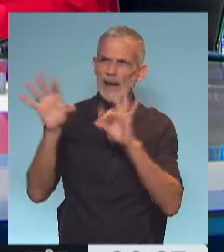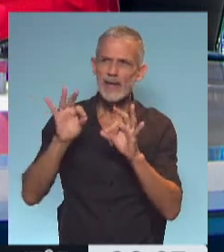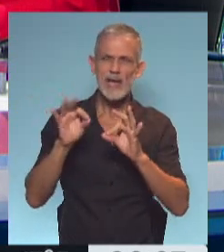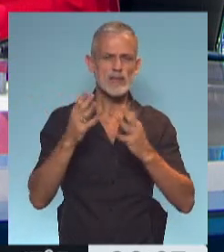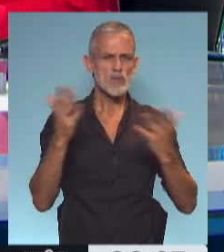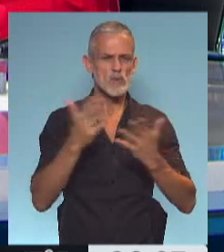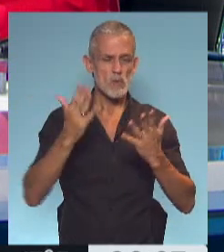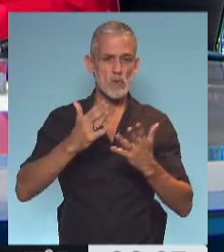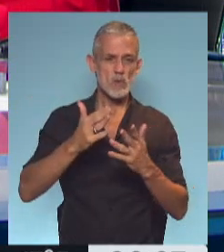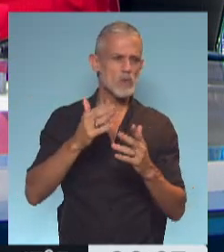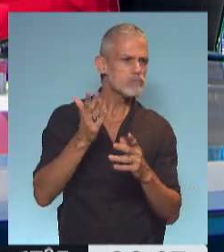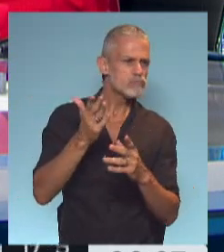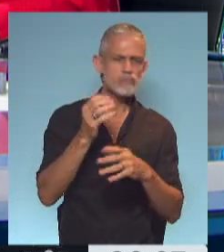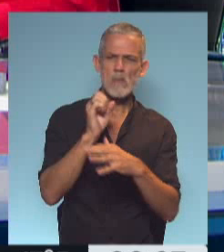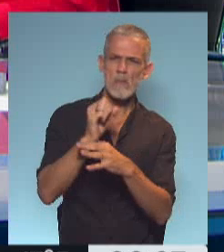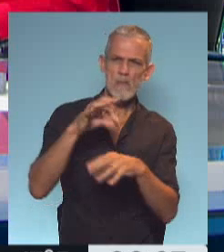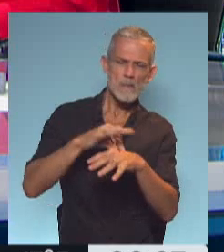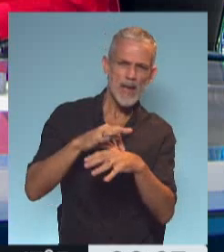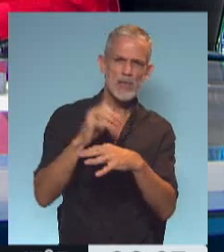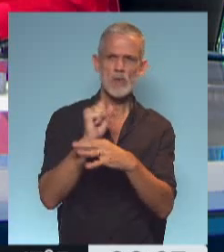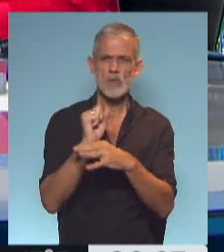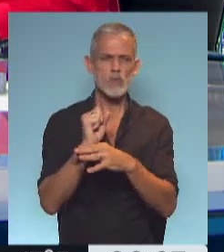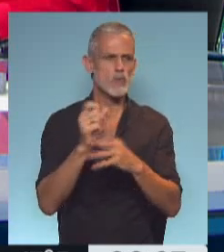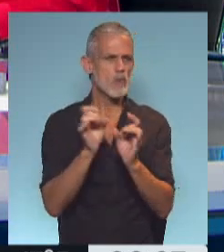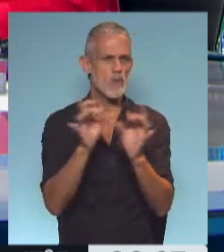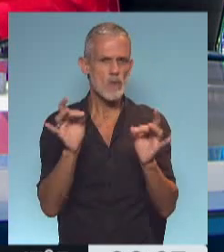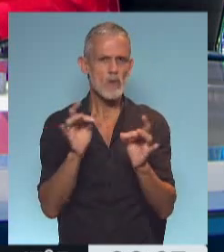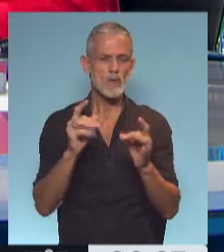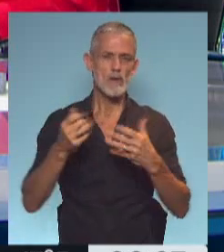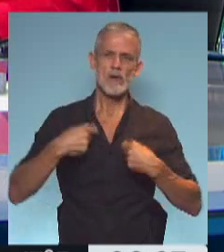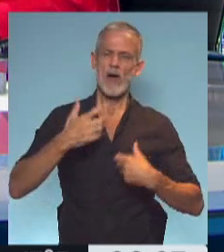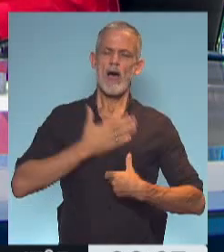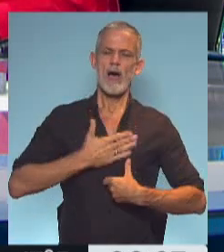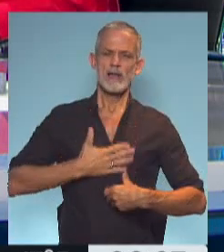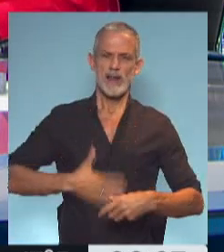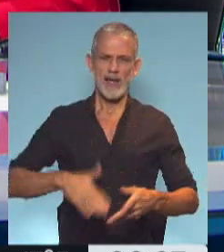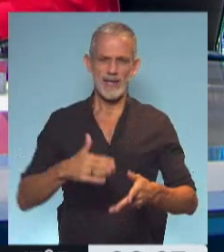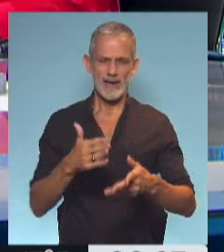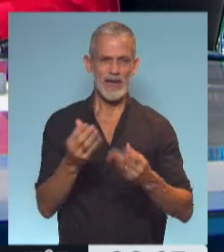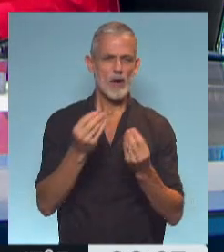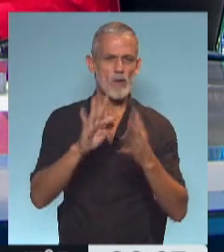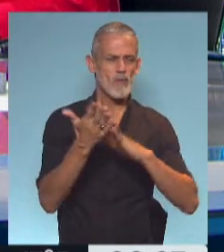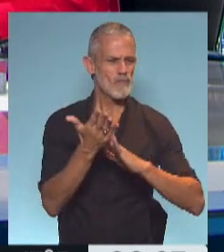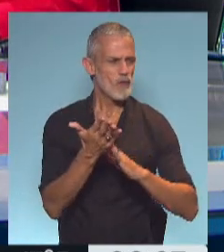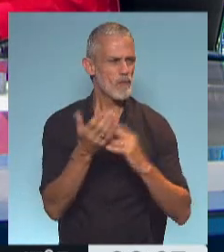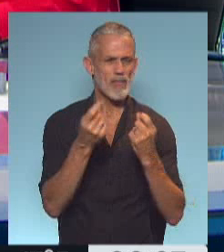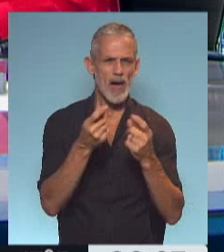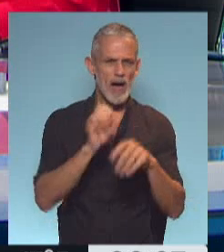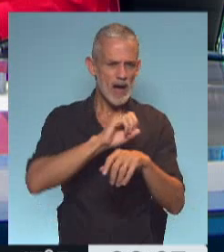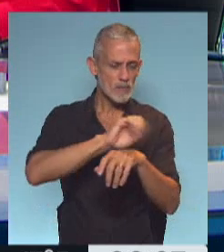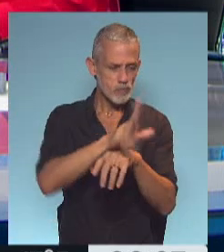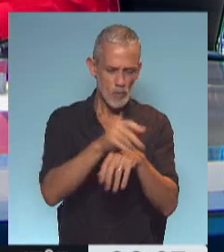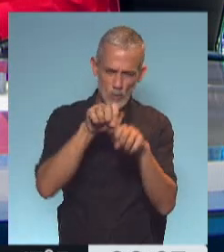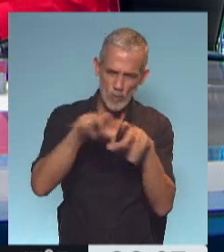su virólogo, su epidemiólogo de cabecera, el que le daba más tranquilidad, y fue siguiendo la evolución de la pandemia a